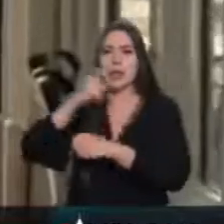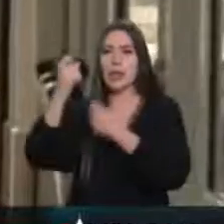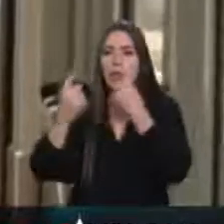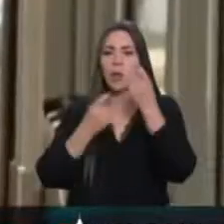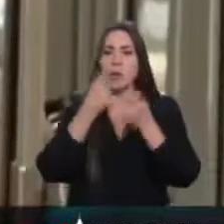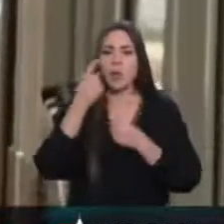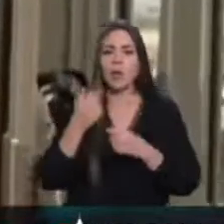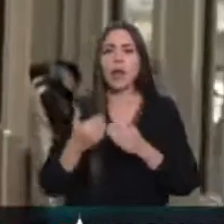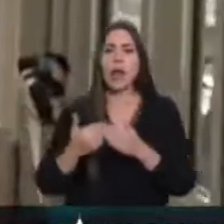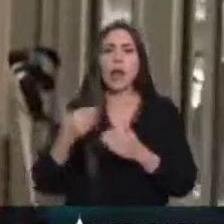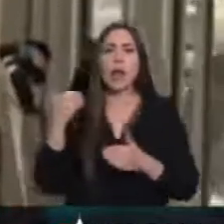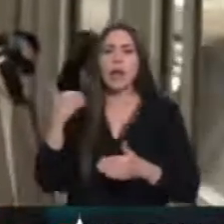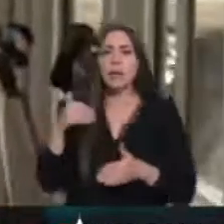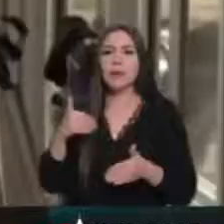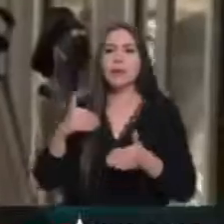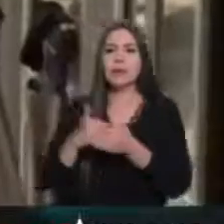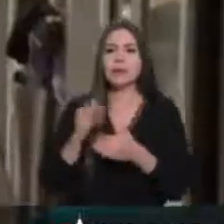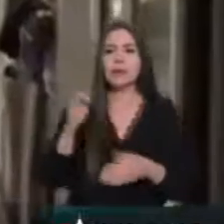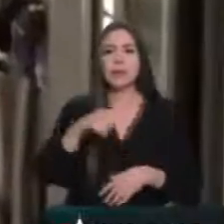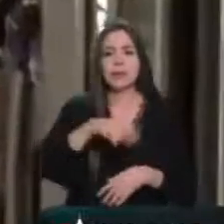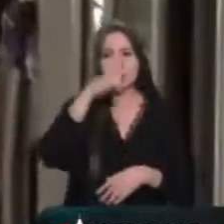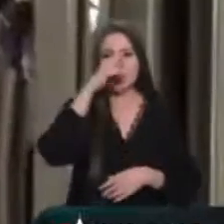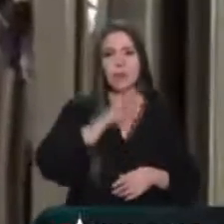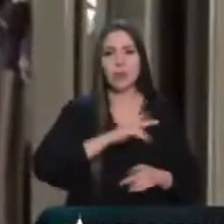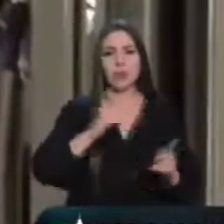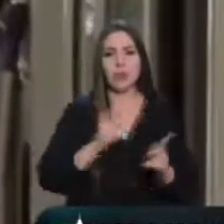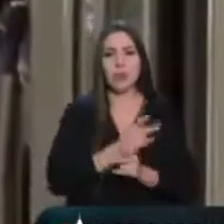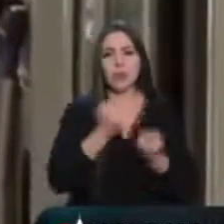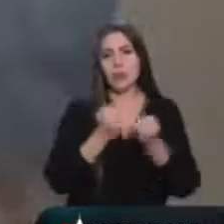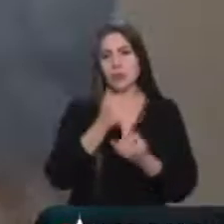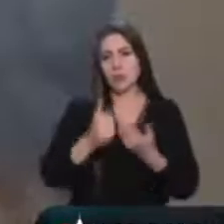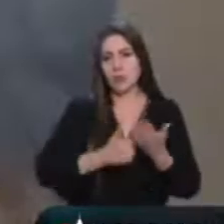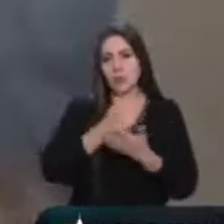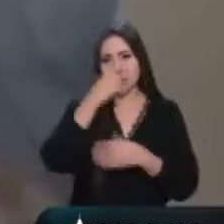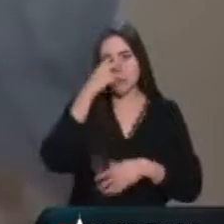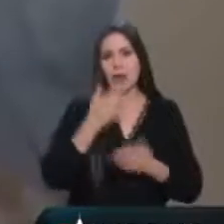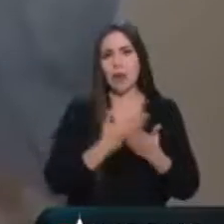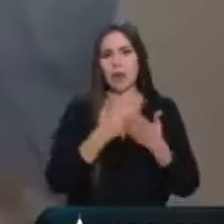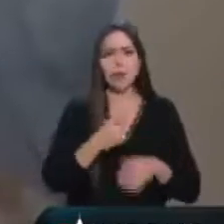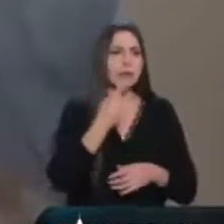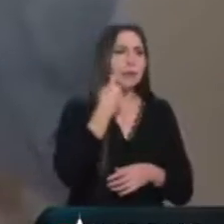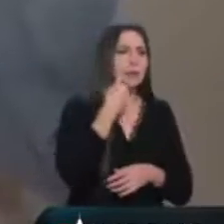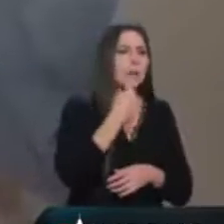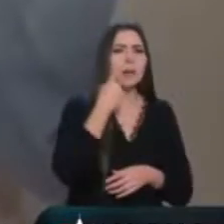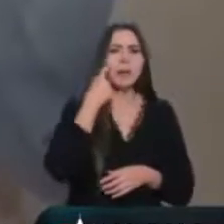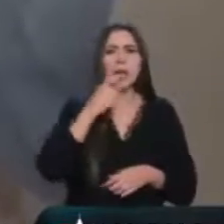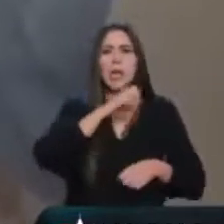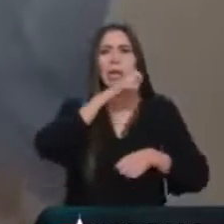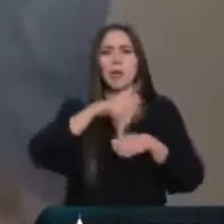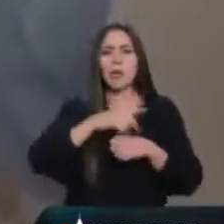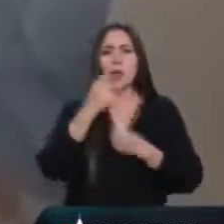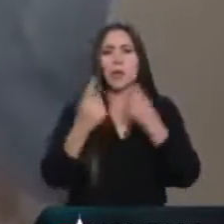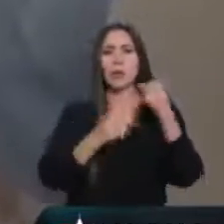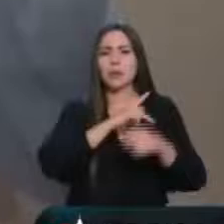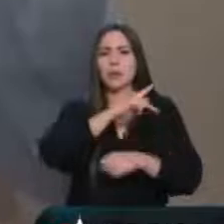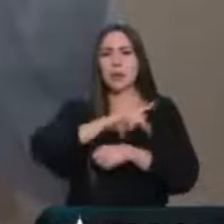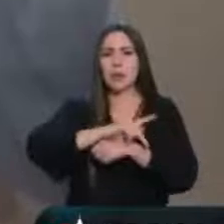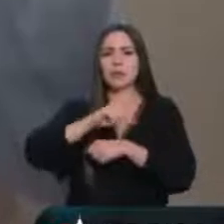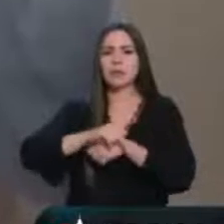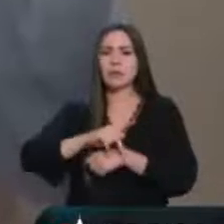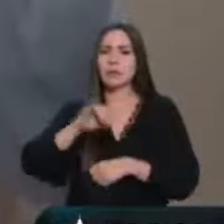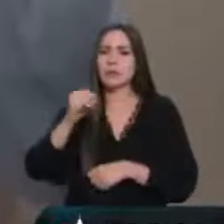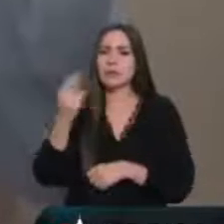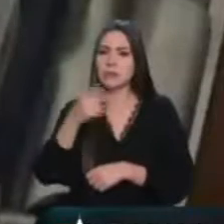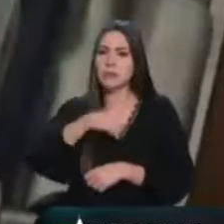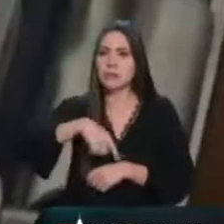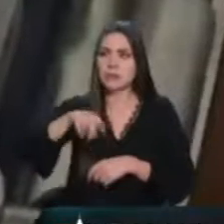puede pasar en nuestra región y concretamente en nuestra ciudad. Entonces, lo que estamos viendo en algunos países de Europa particularmente, sí es un llamado